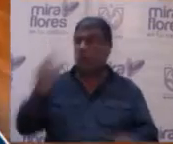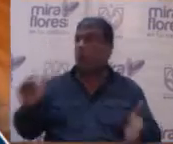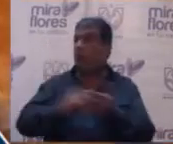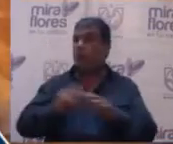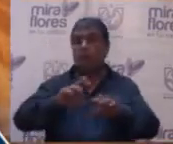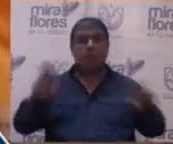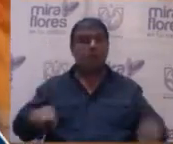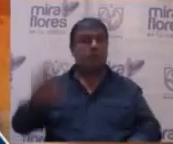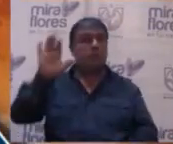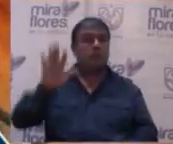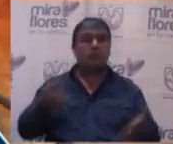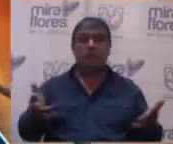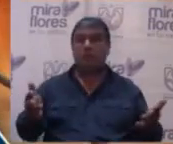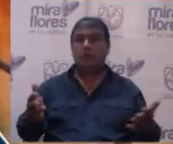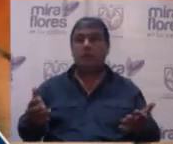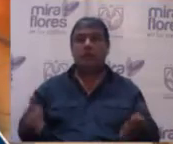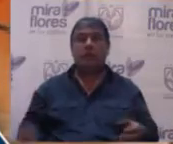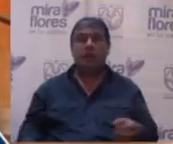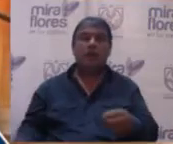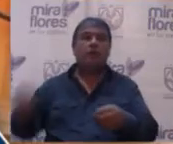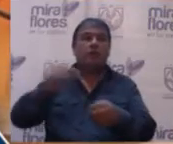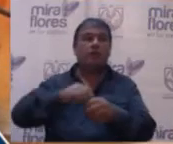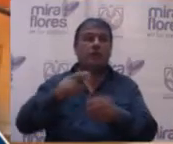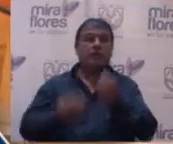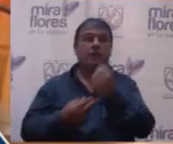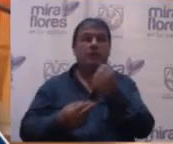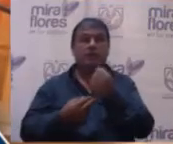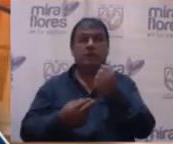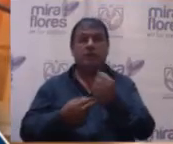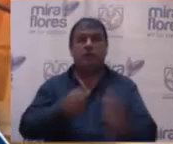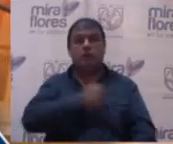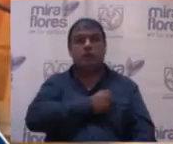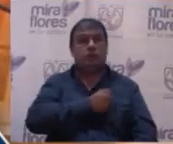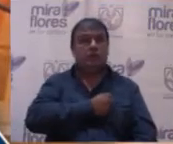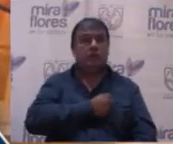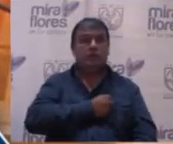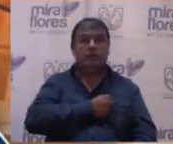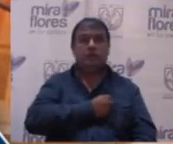mesa. Se acaba de incorporar la regidora Susana Stilich.